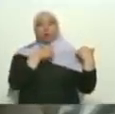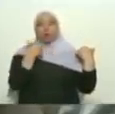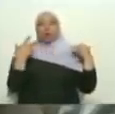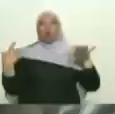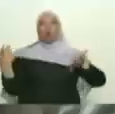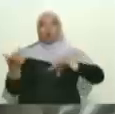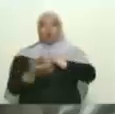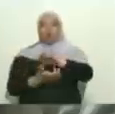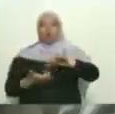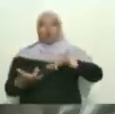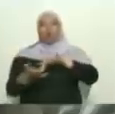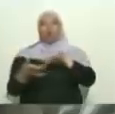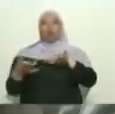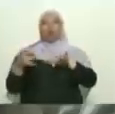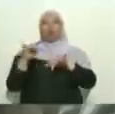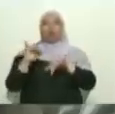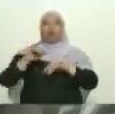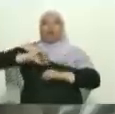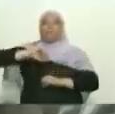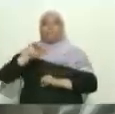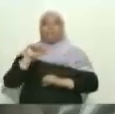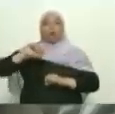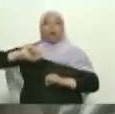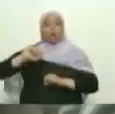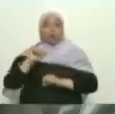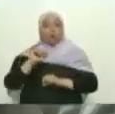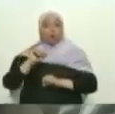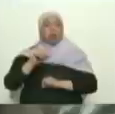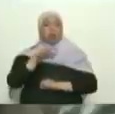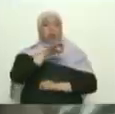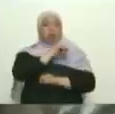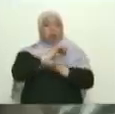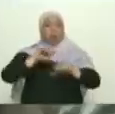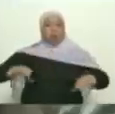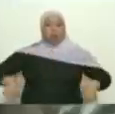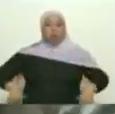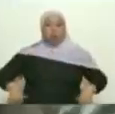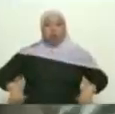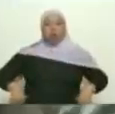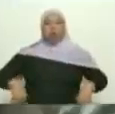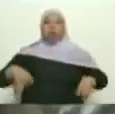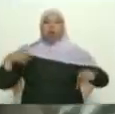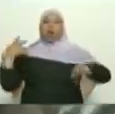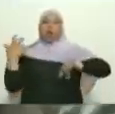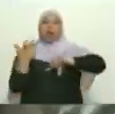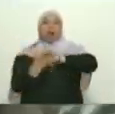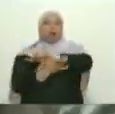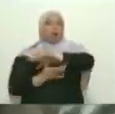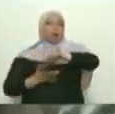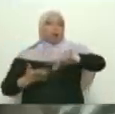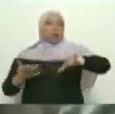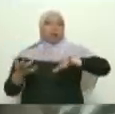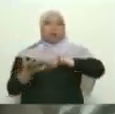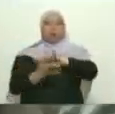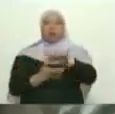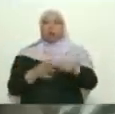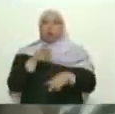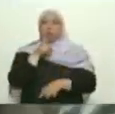masiva rebelión policial, militar, cívica, y terminó siendo uno de los hechos más